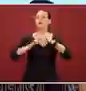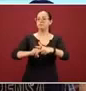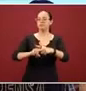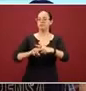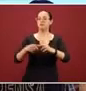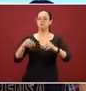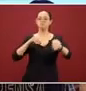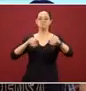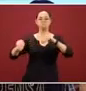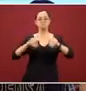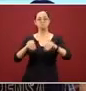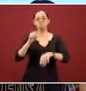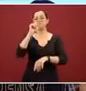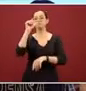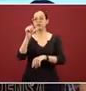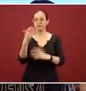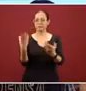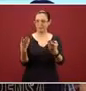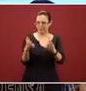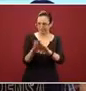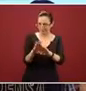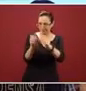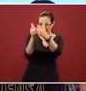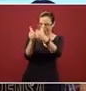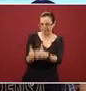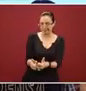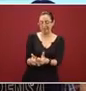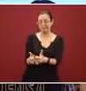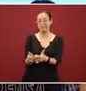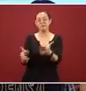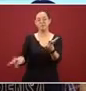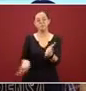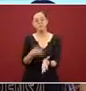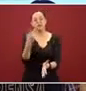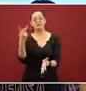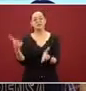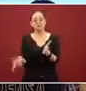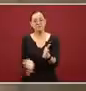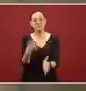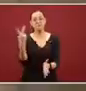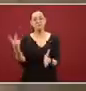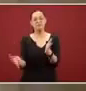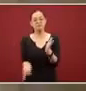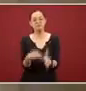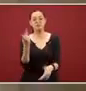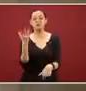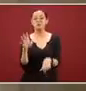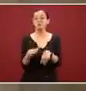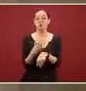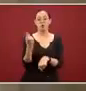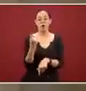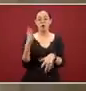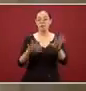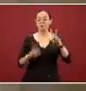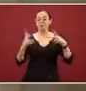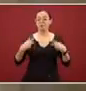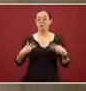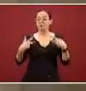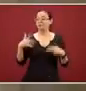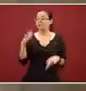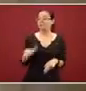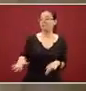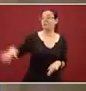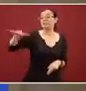medidas. Esto lo hemos dicho una y otra vez, insisto, porque a veces la preocupación pública, que siempre es muy